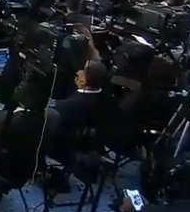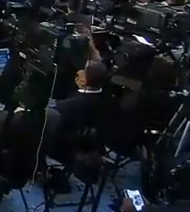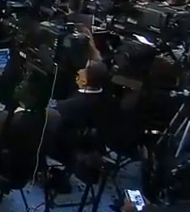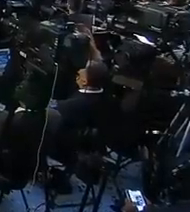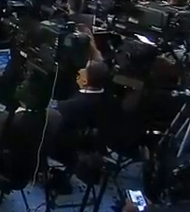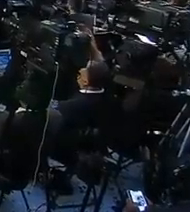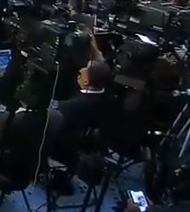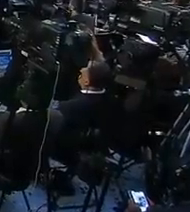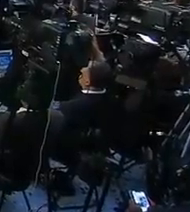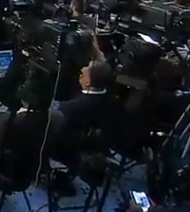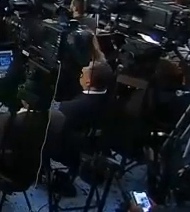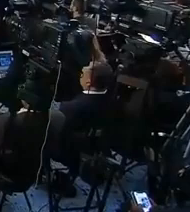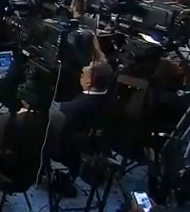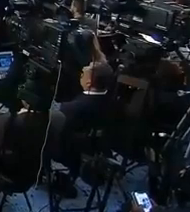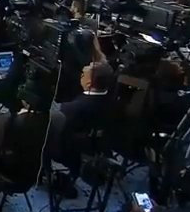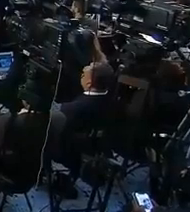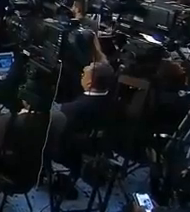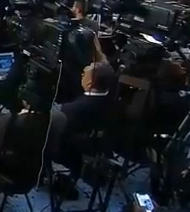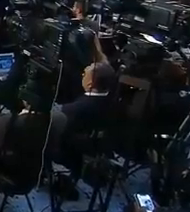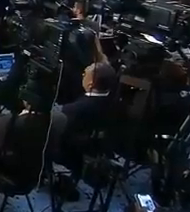Entonces, ¿qué fue pasando?